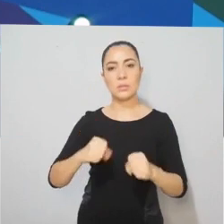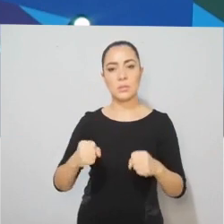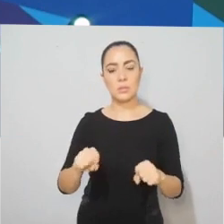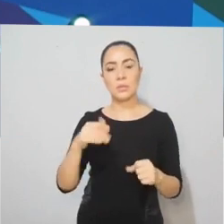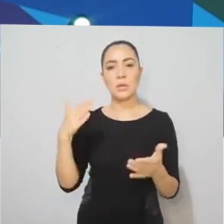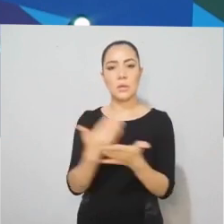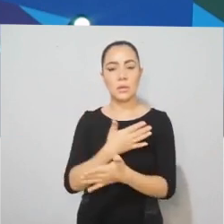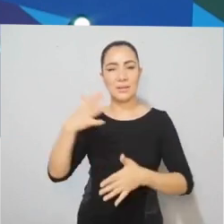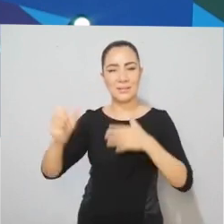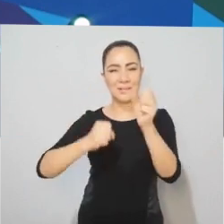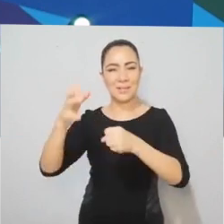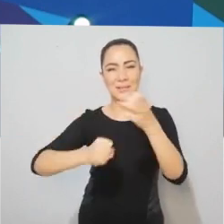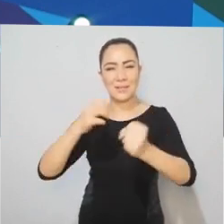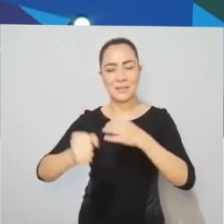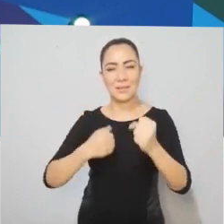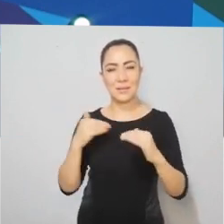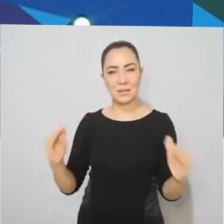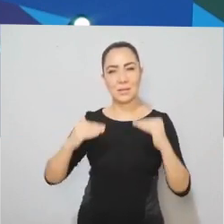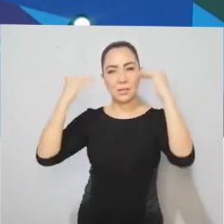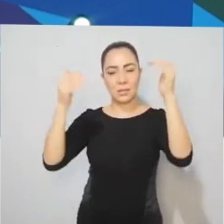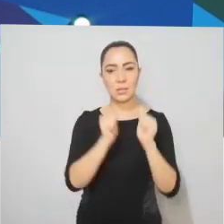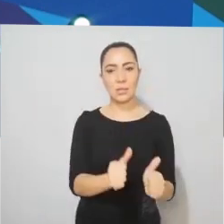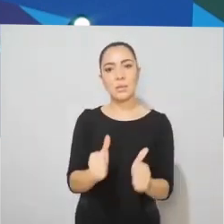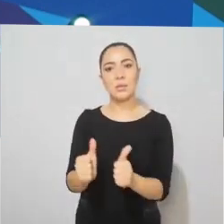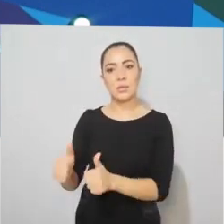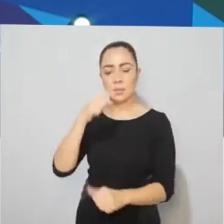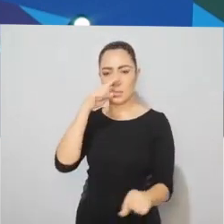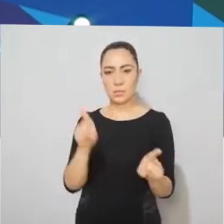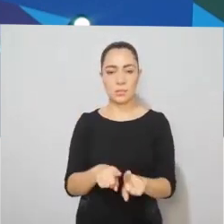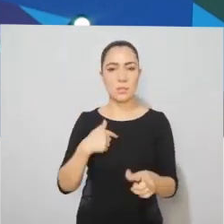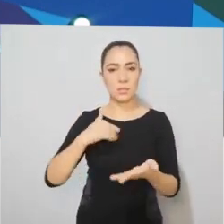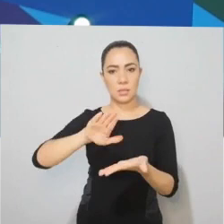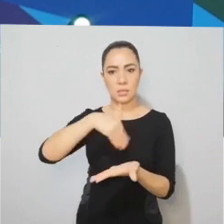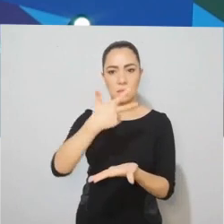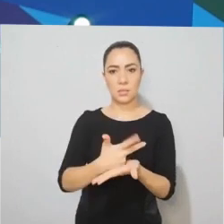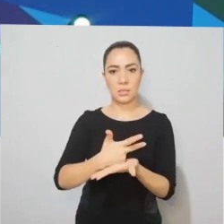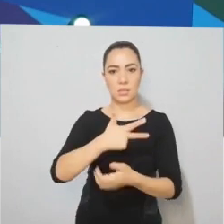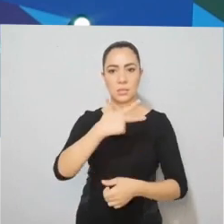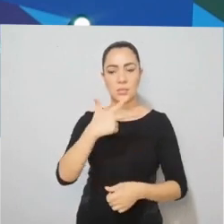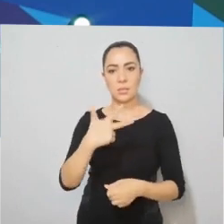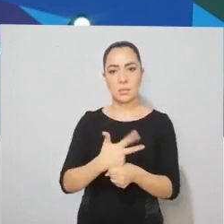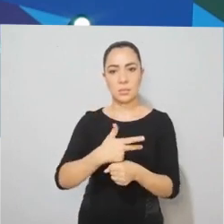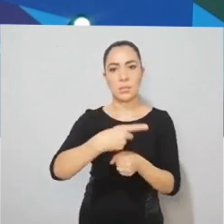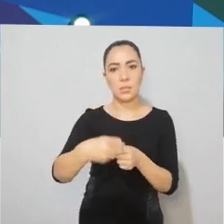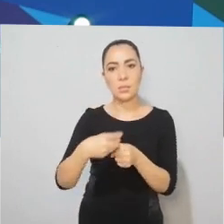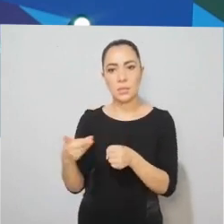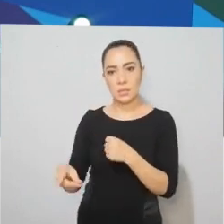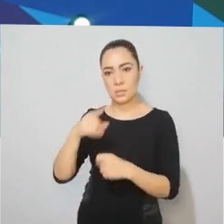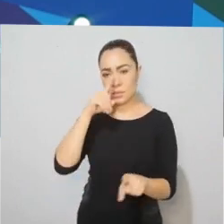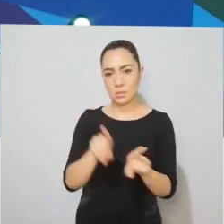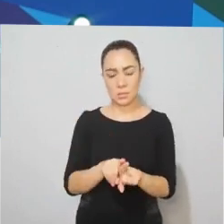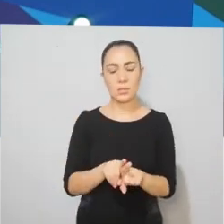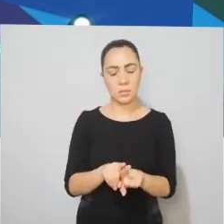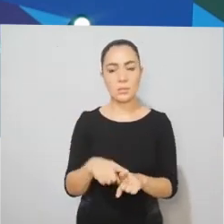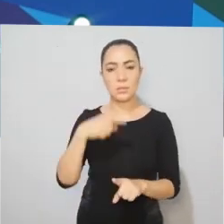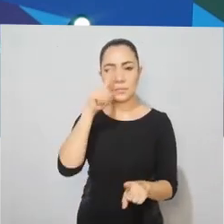una gran cantidad de profesionales y estudiantes, tanto de la ciudad capital como del interior del país.